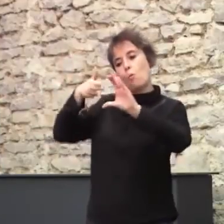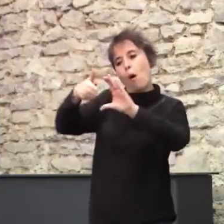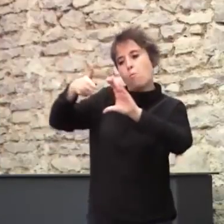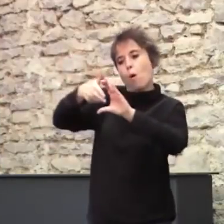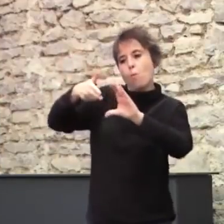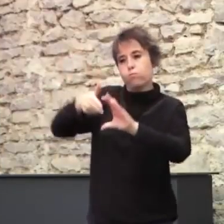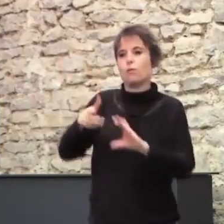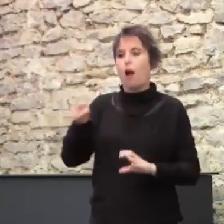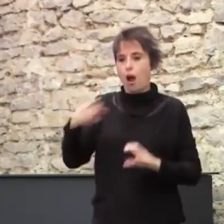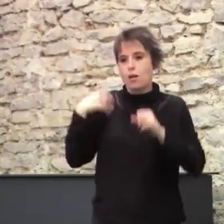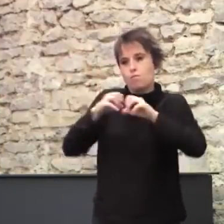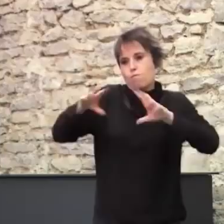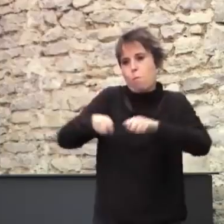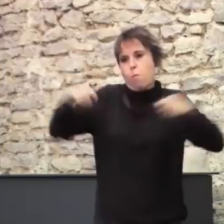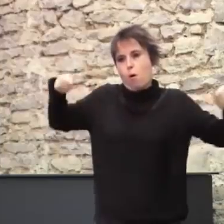¿no?